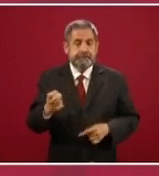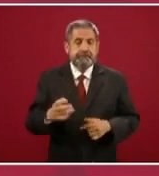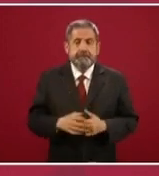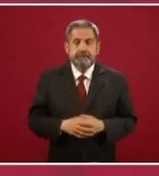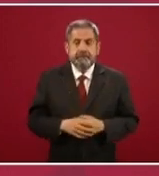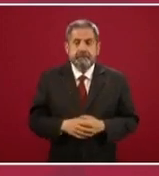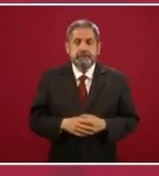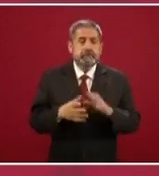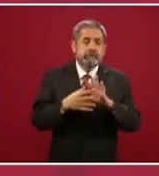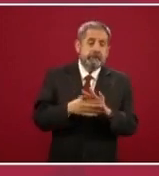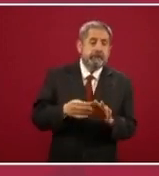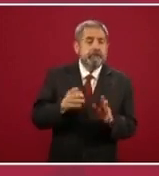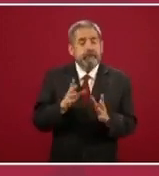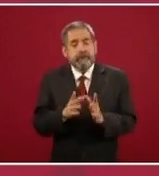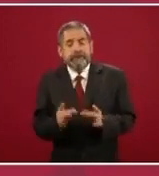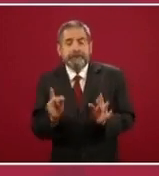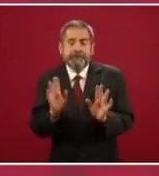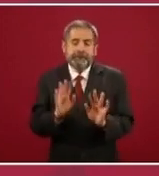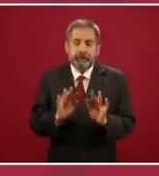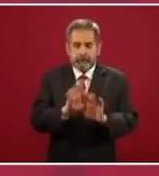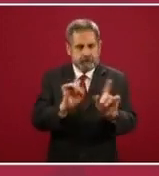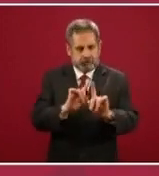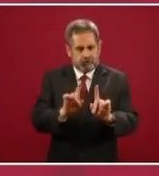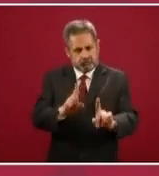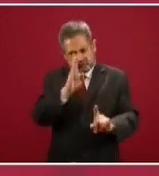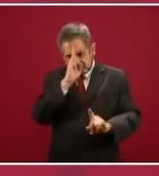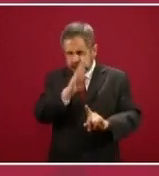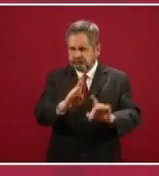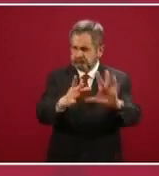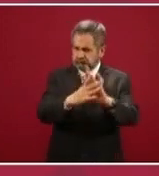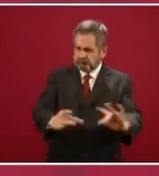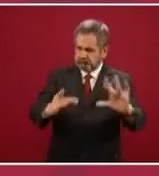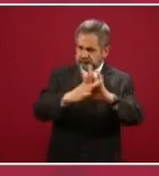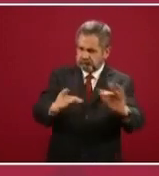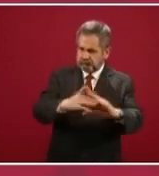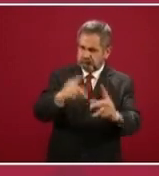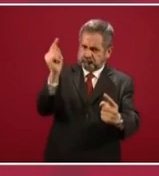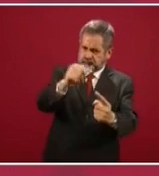no subliminal, sino directo,